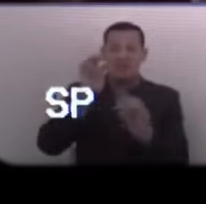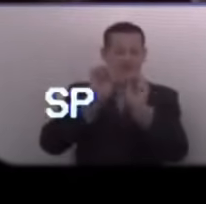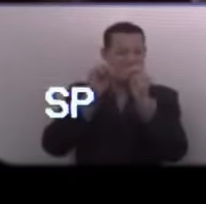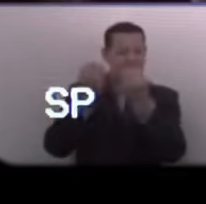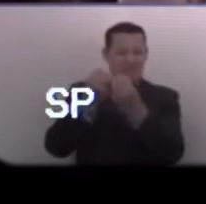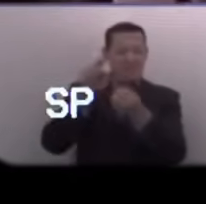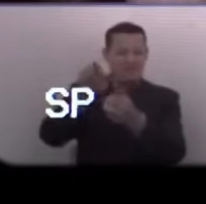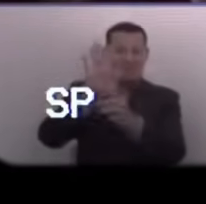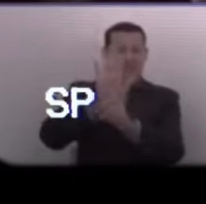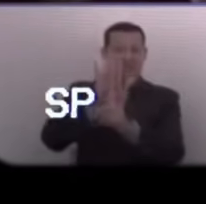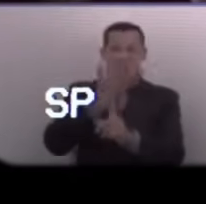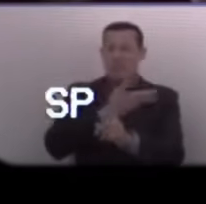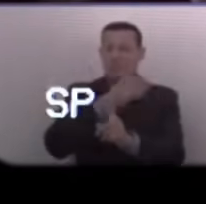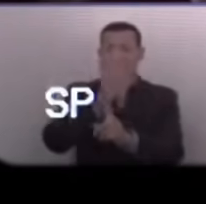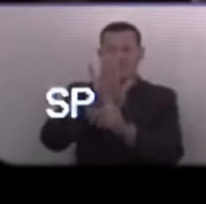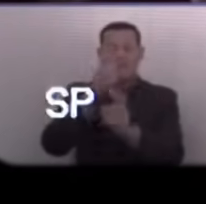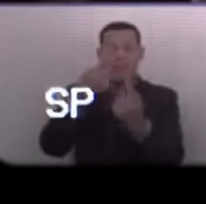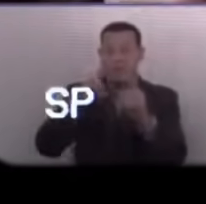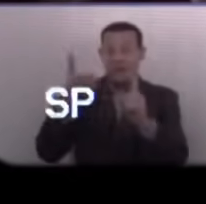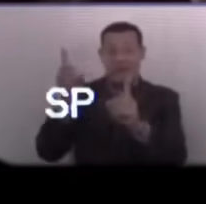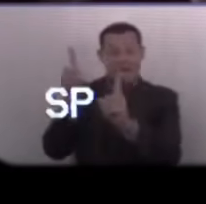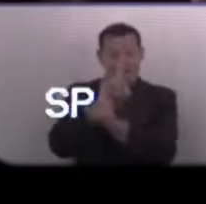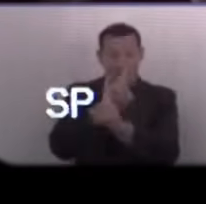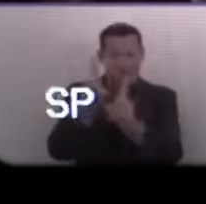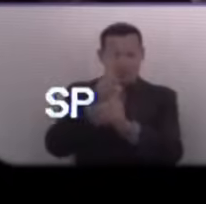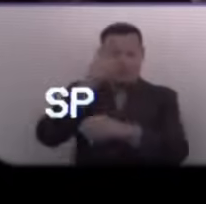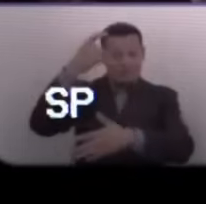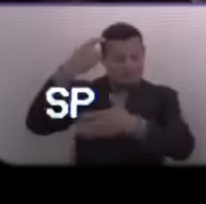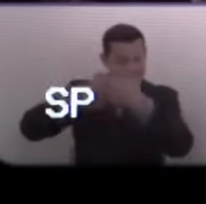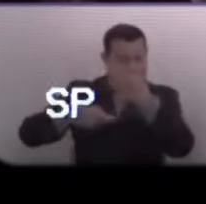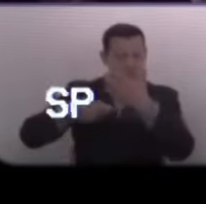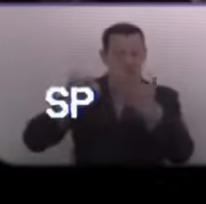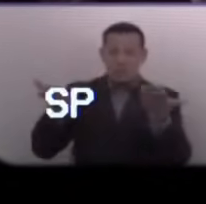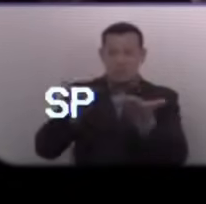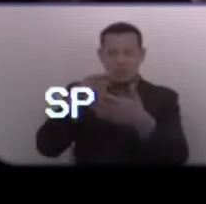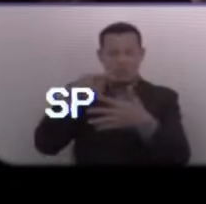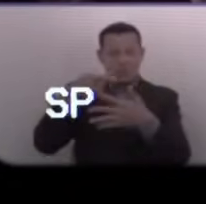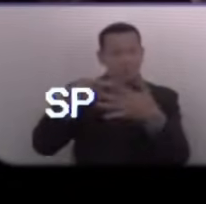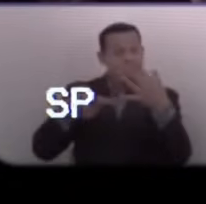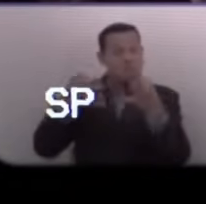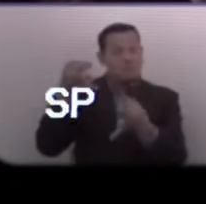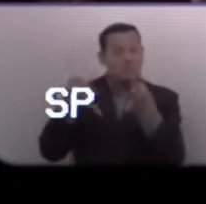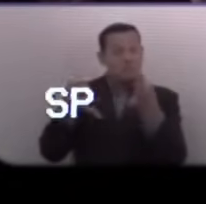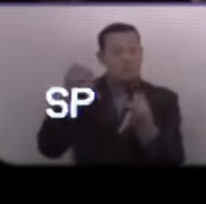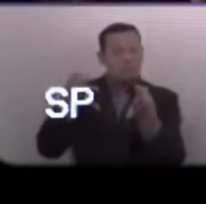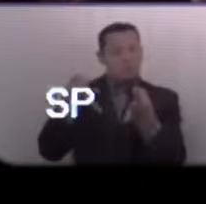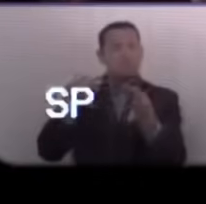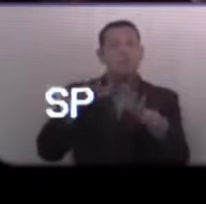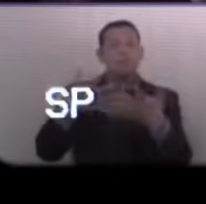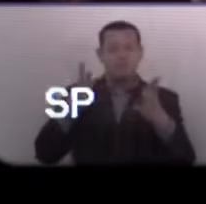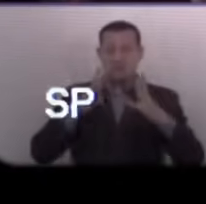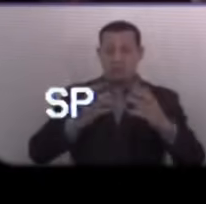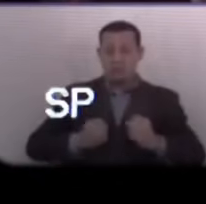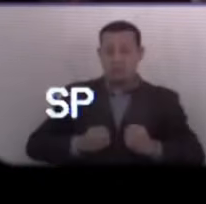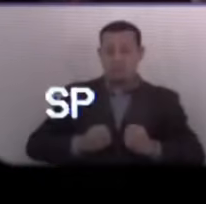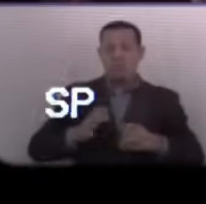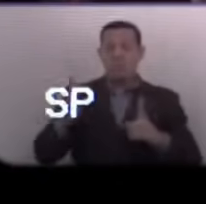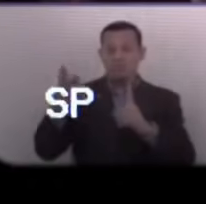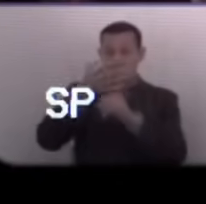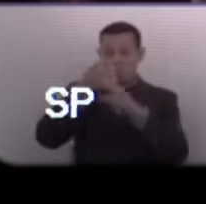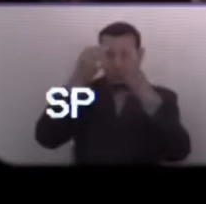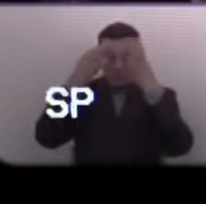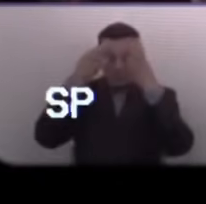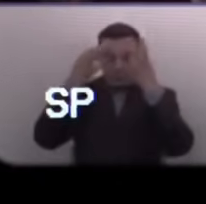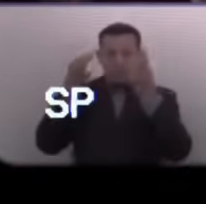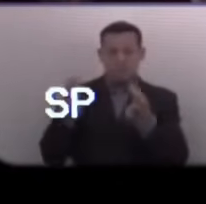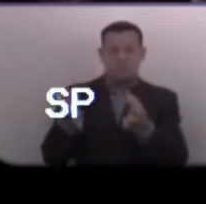dejo a ustedes. Persigan el delito, sanciónenlos, hagan justicia. Para eso está el gobierno, para eso hay que tomar